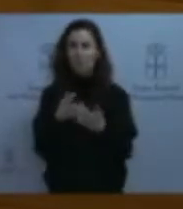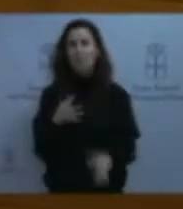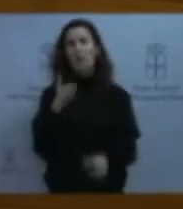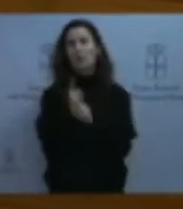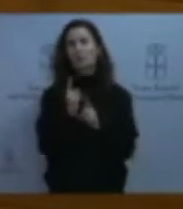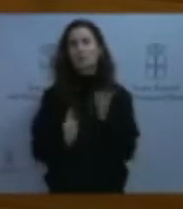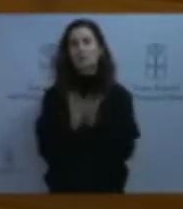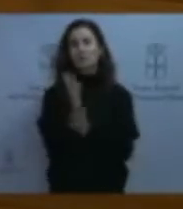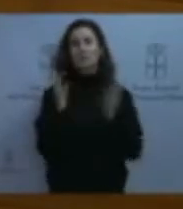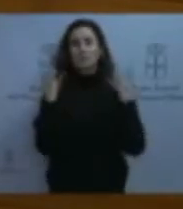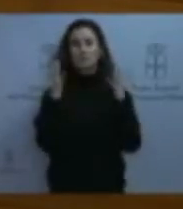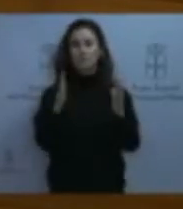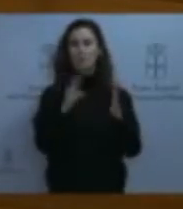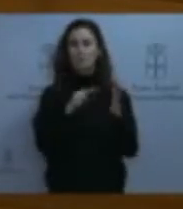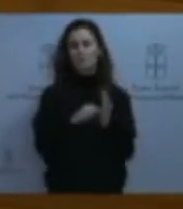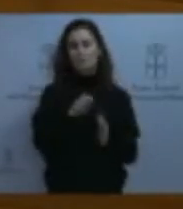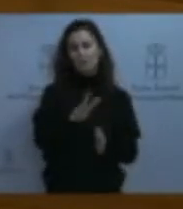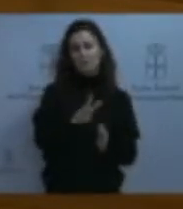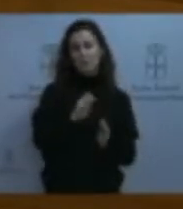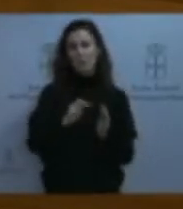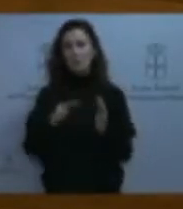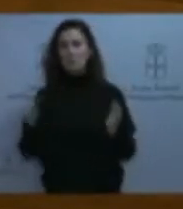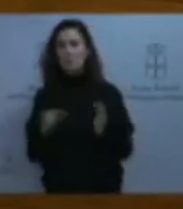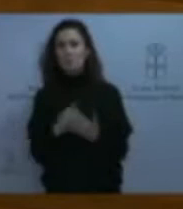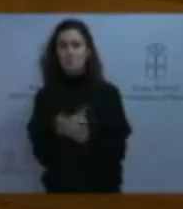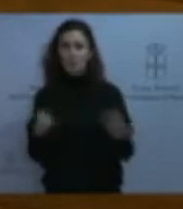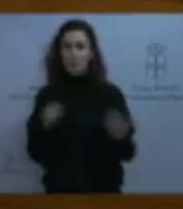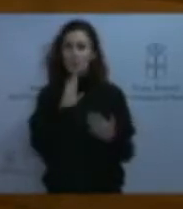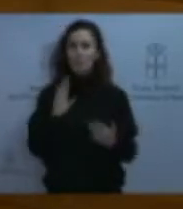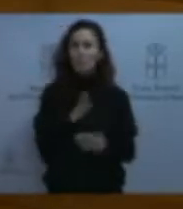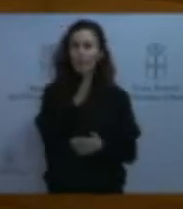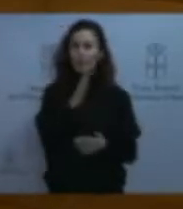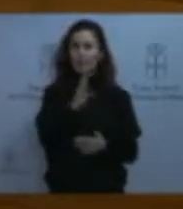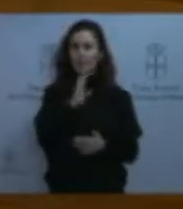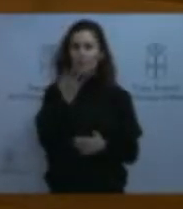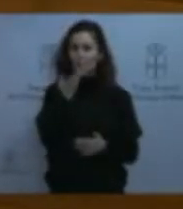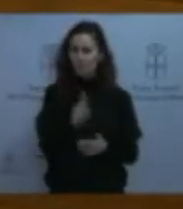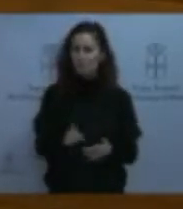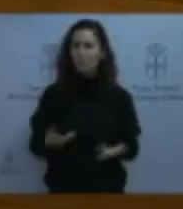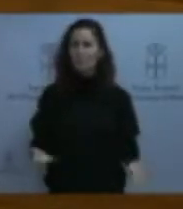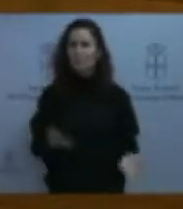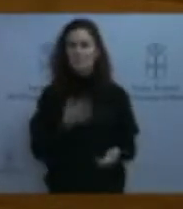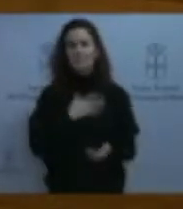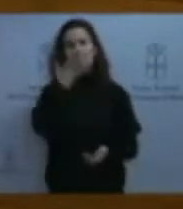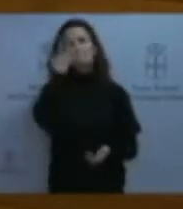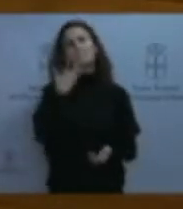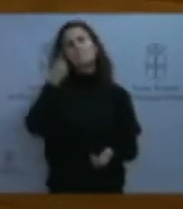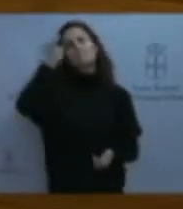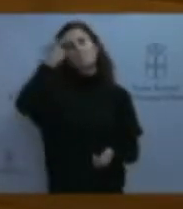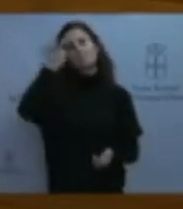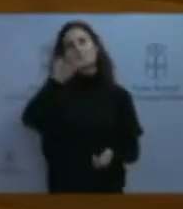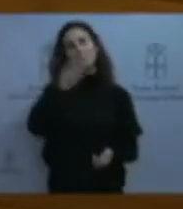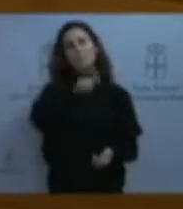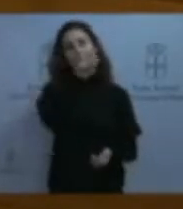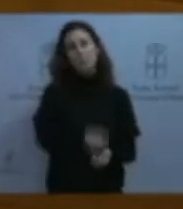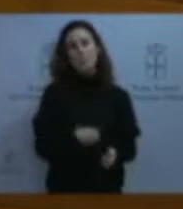Asturias 2013-2016. Parece que existe y parece que ustedes la critican. A mí me gustaría saber, ustedes, además de criticarlo